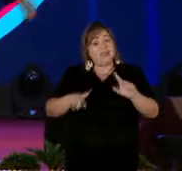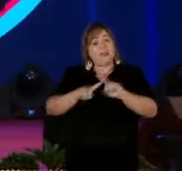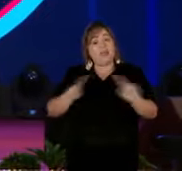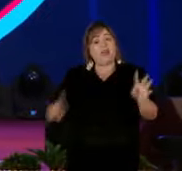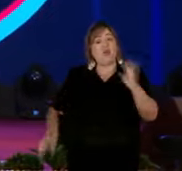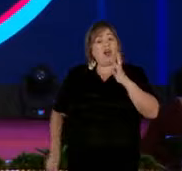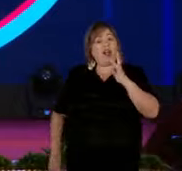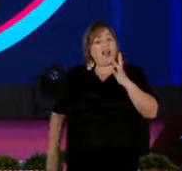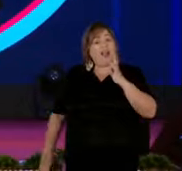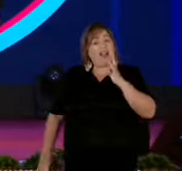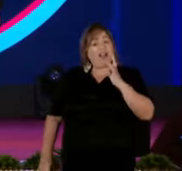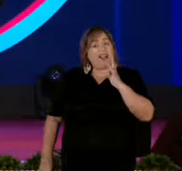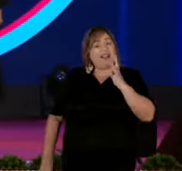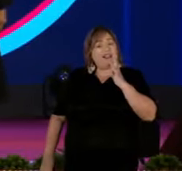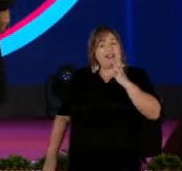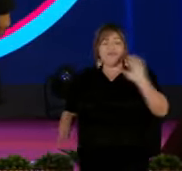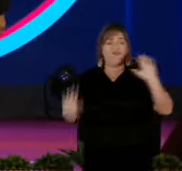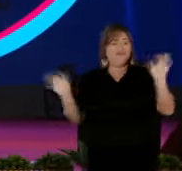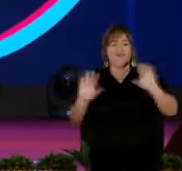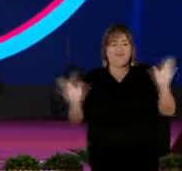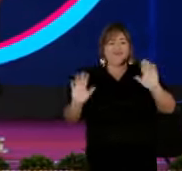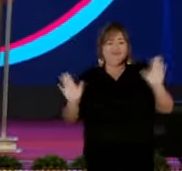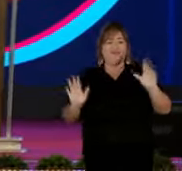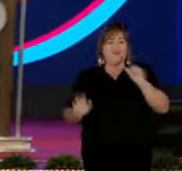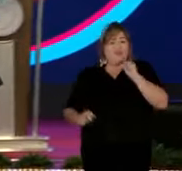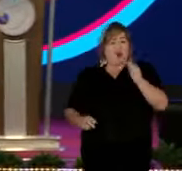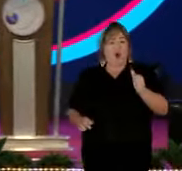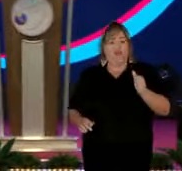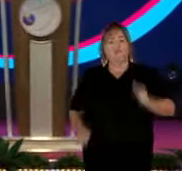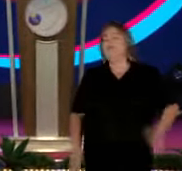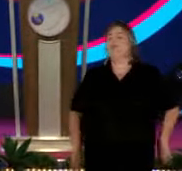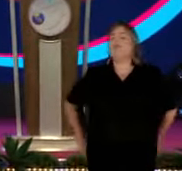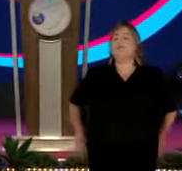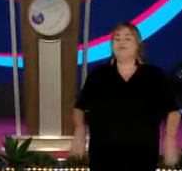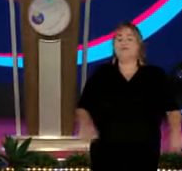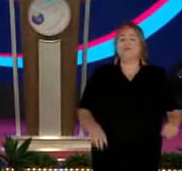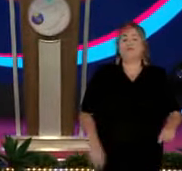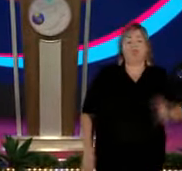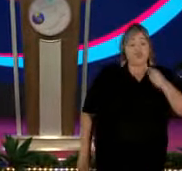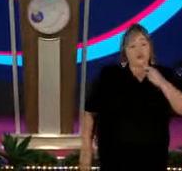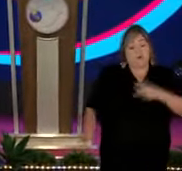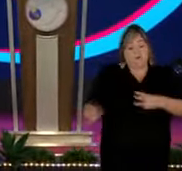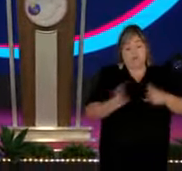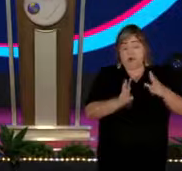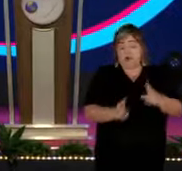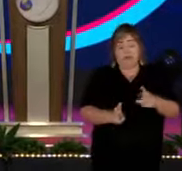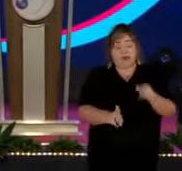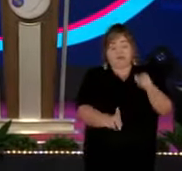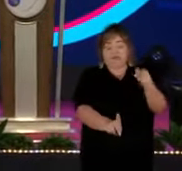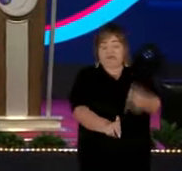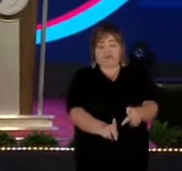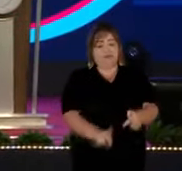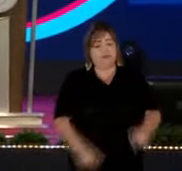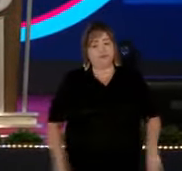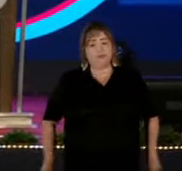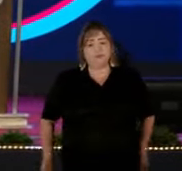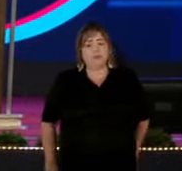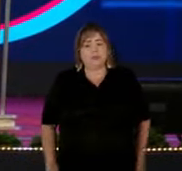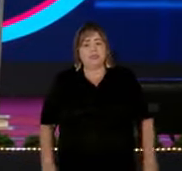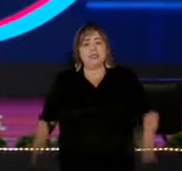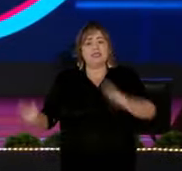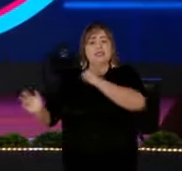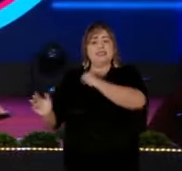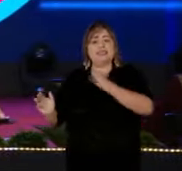hablan. Oye, eso no es así. El enseñé